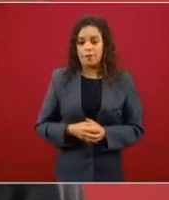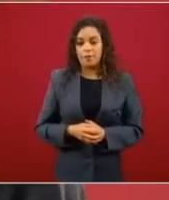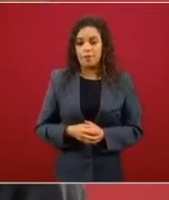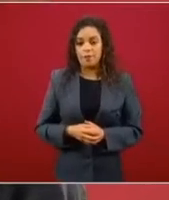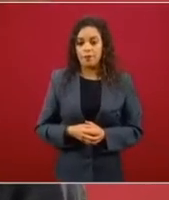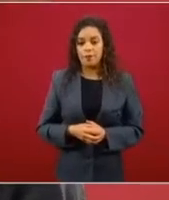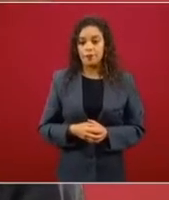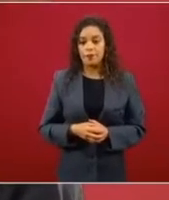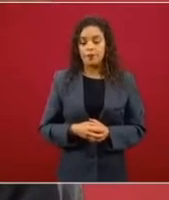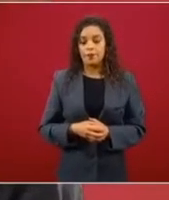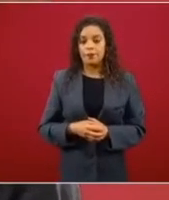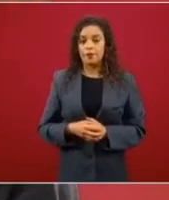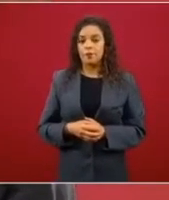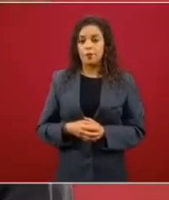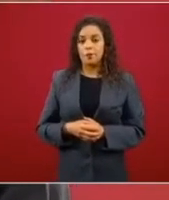en la mañana